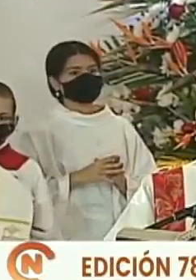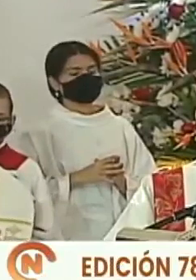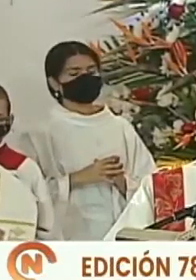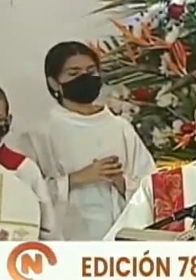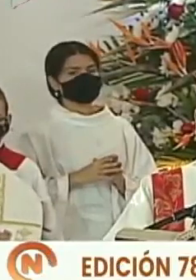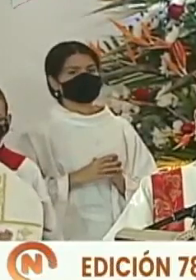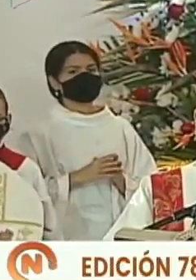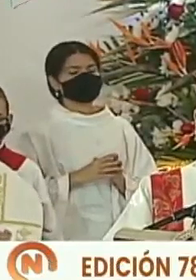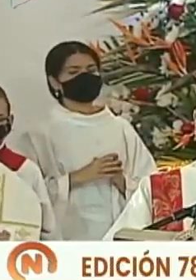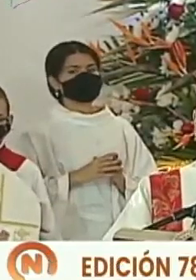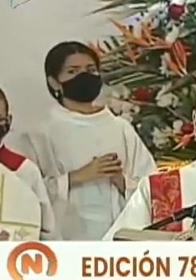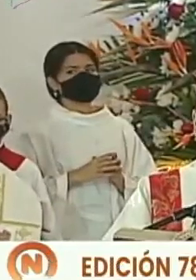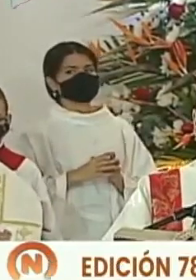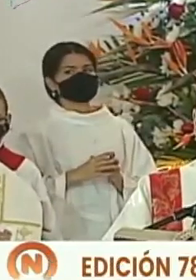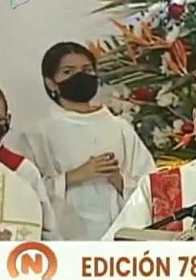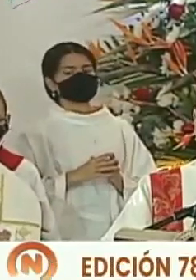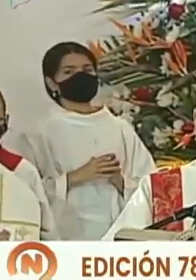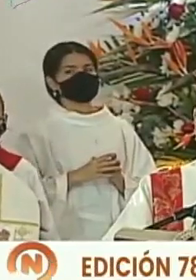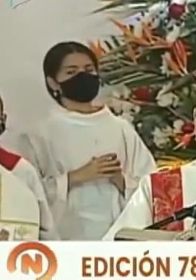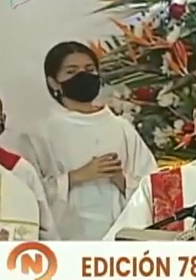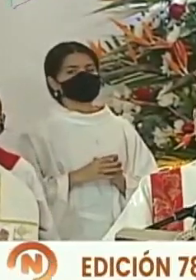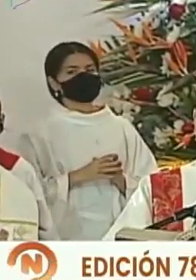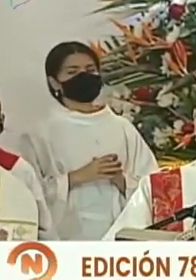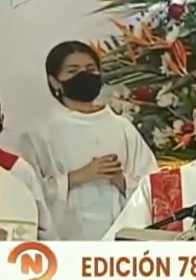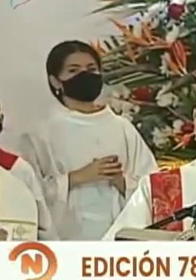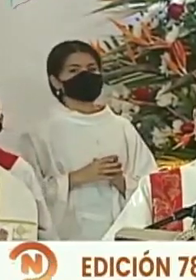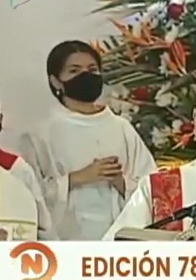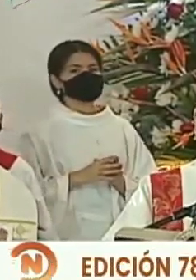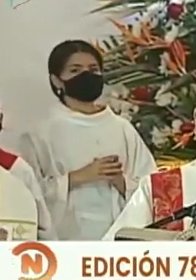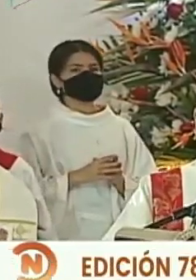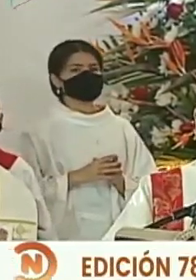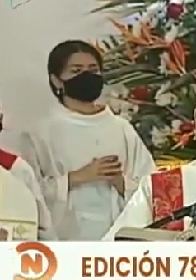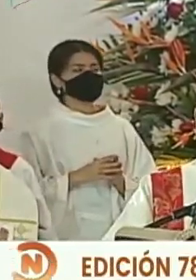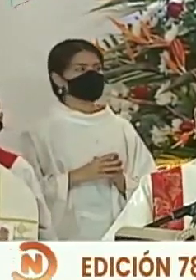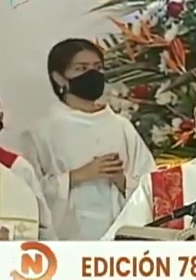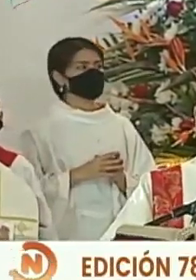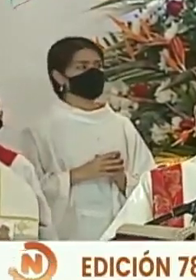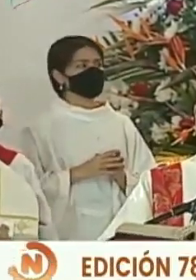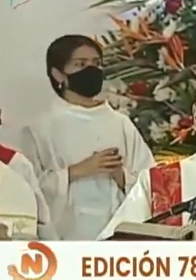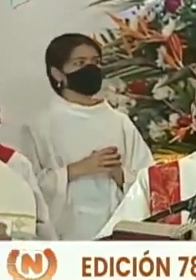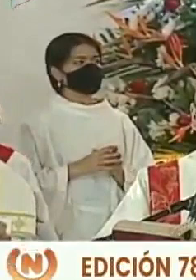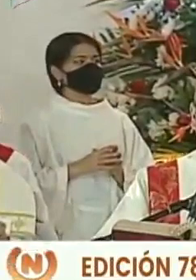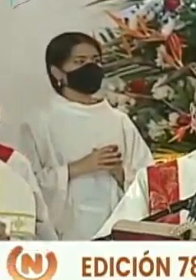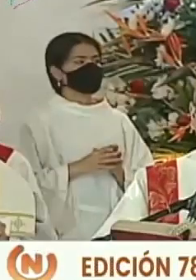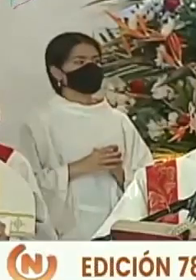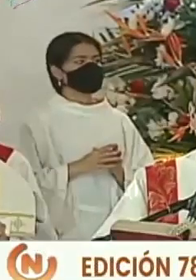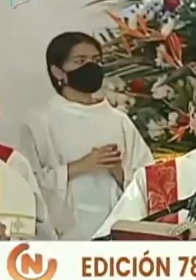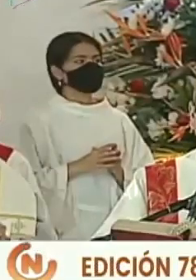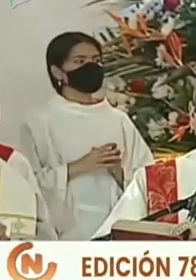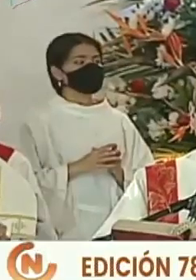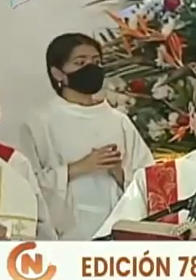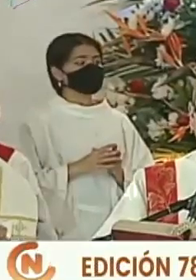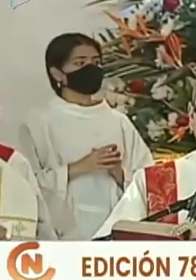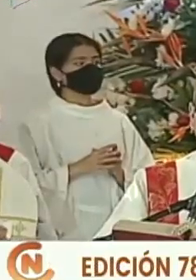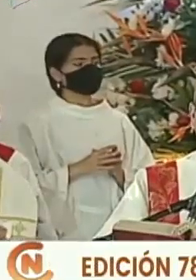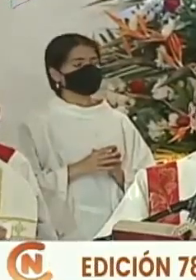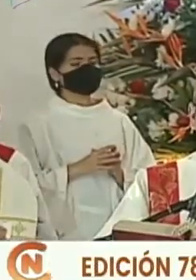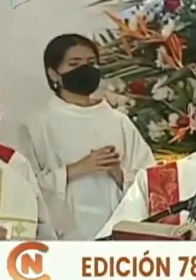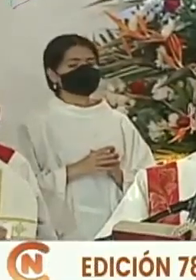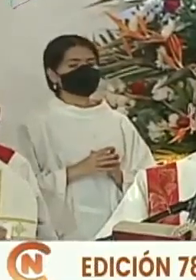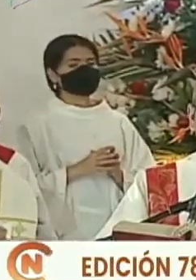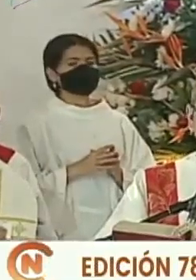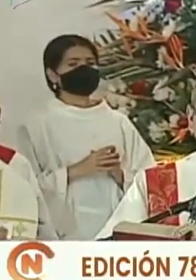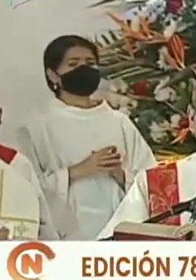advertidos durante el sueño de que no volvieran a Herodes regresaron a su tierra